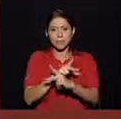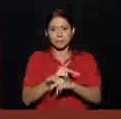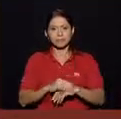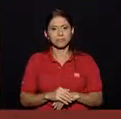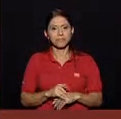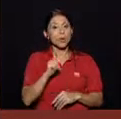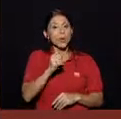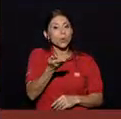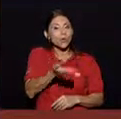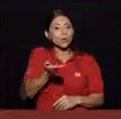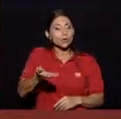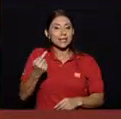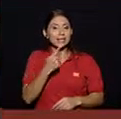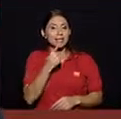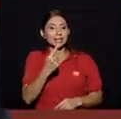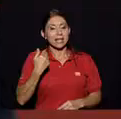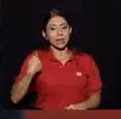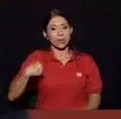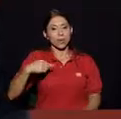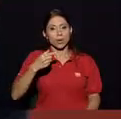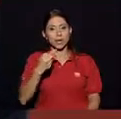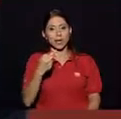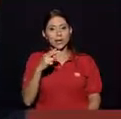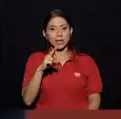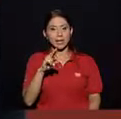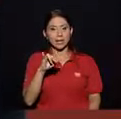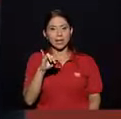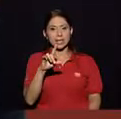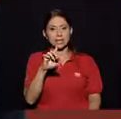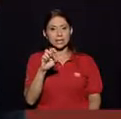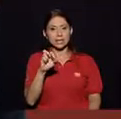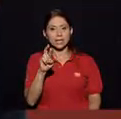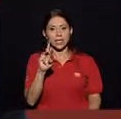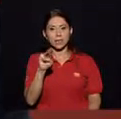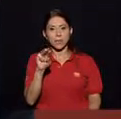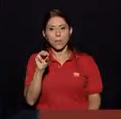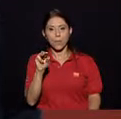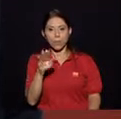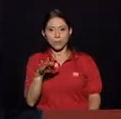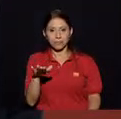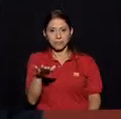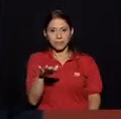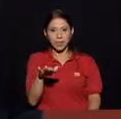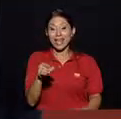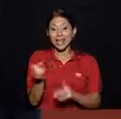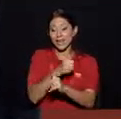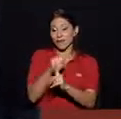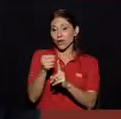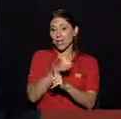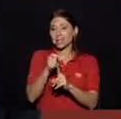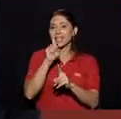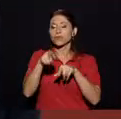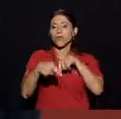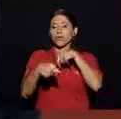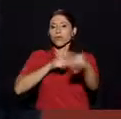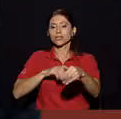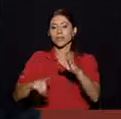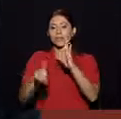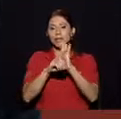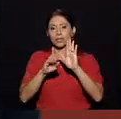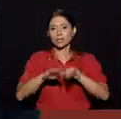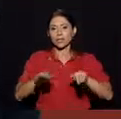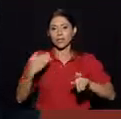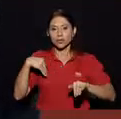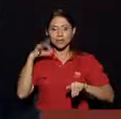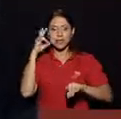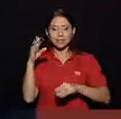prevención. Una de las cosas que mencionaba don Guillermo justamente es que la violencia es una violación a los derechos de niños,